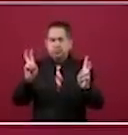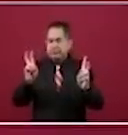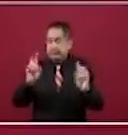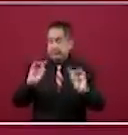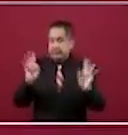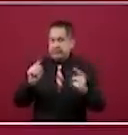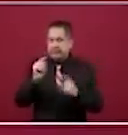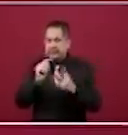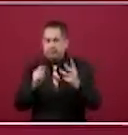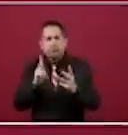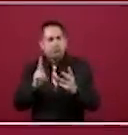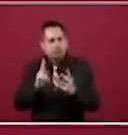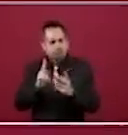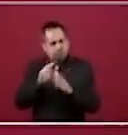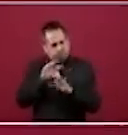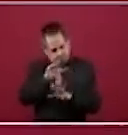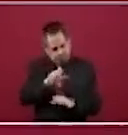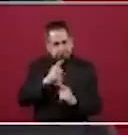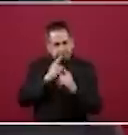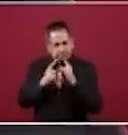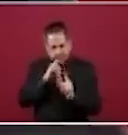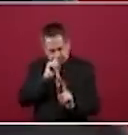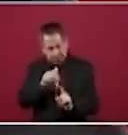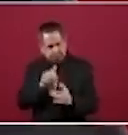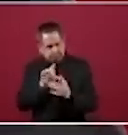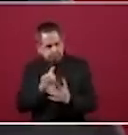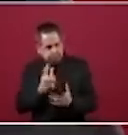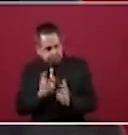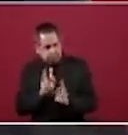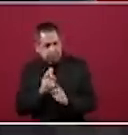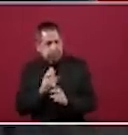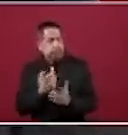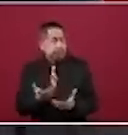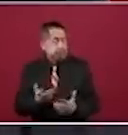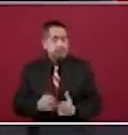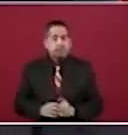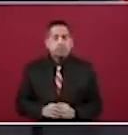espinoso, pero hay que tratarlo también. O sea,